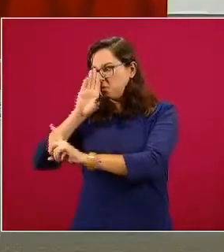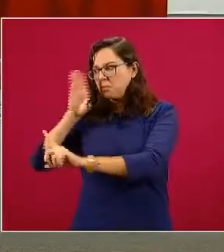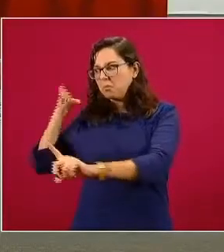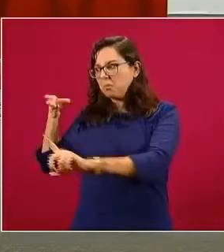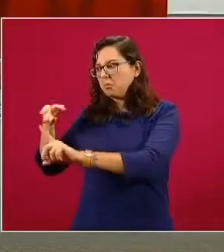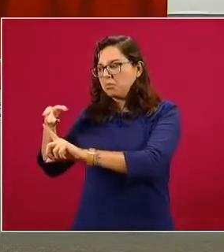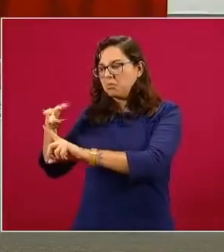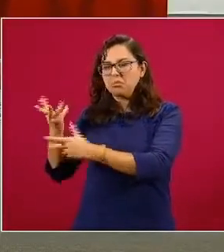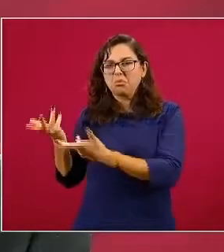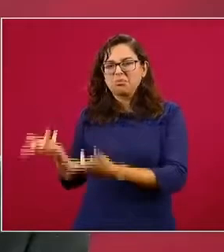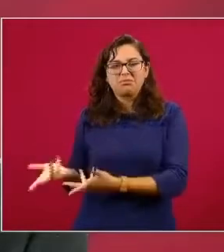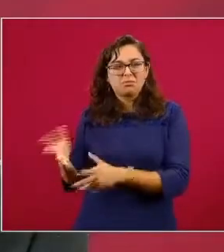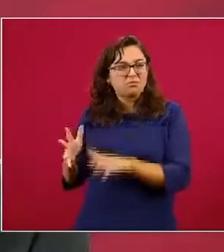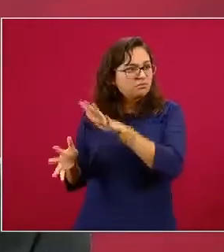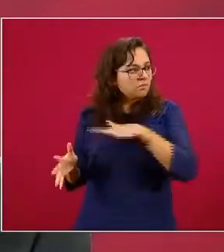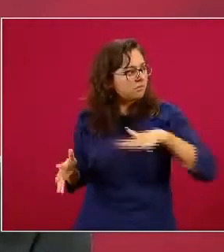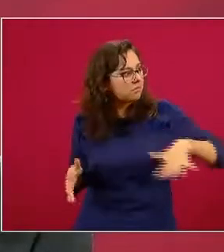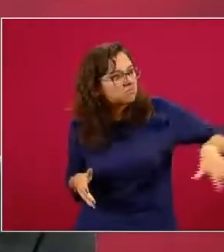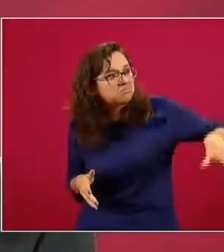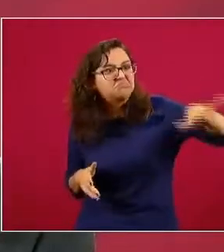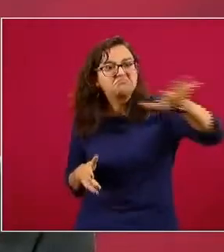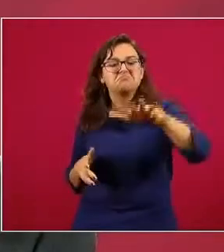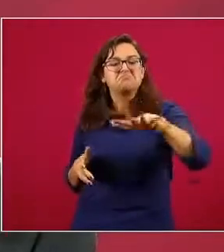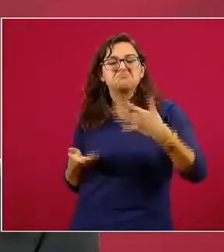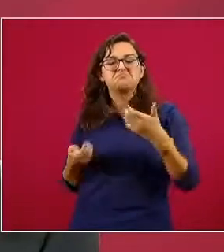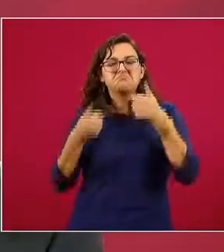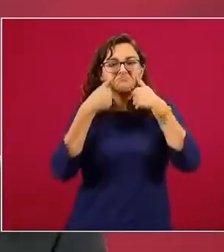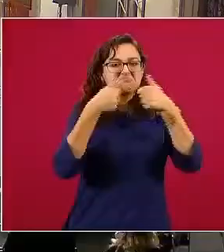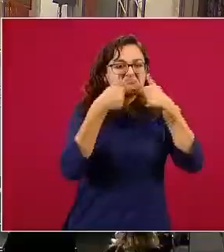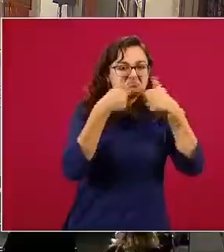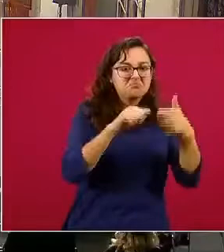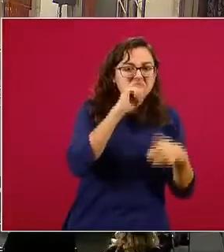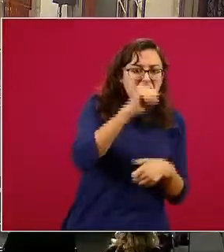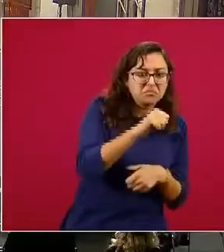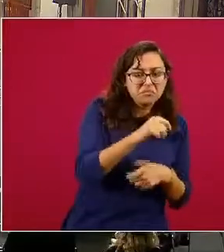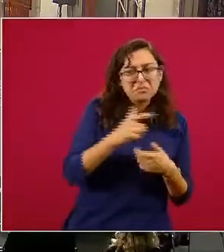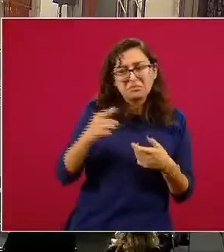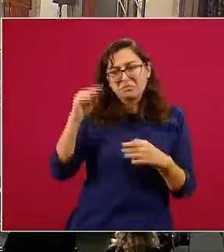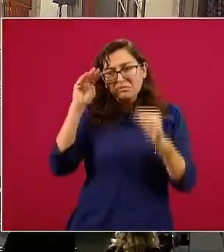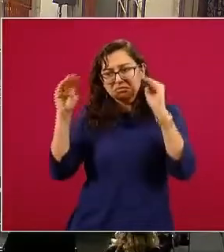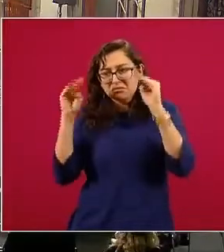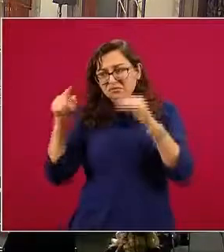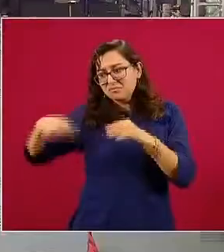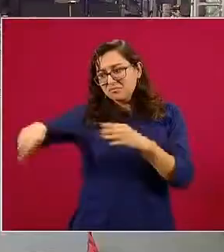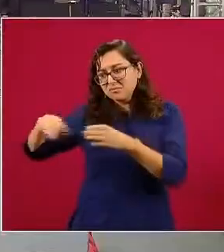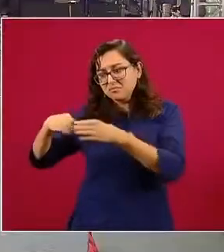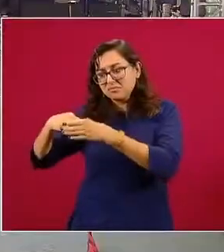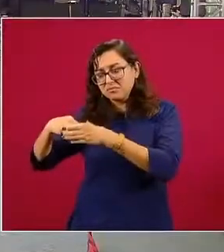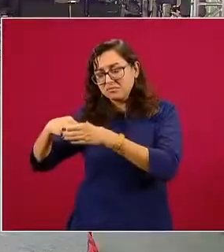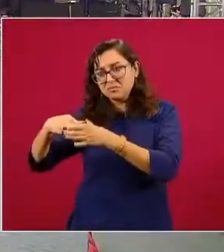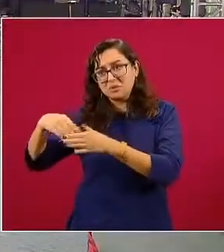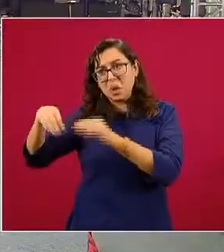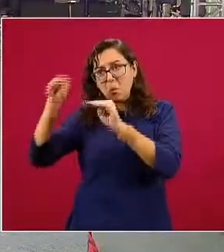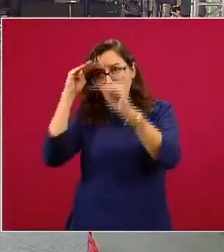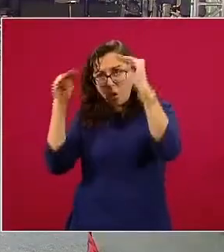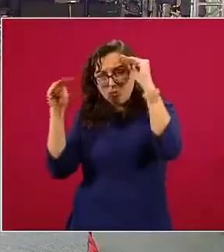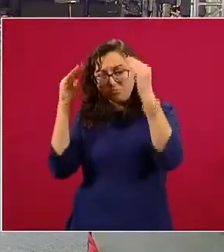la preponderante, donde hay otro tipo de cálculos, acaso políticos o de interés